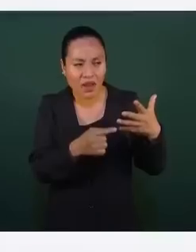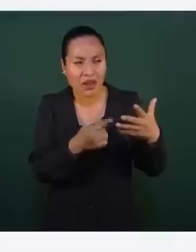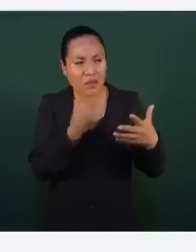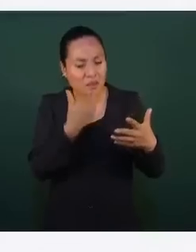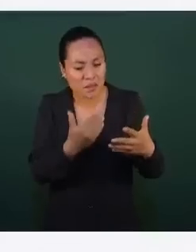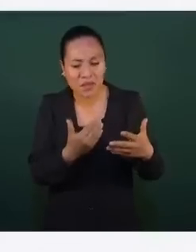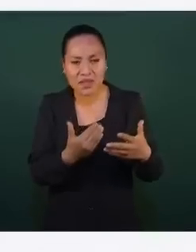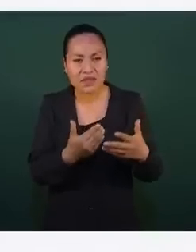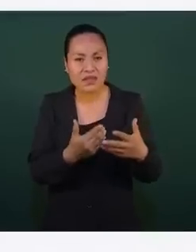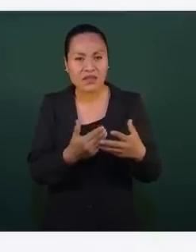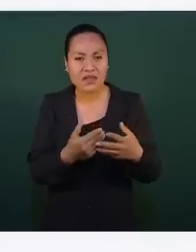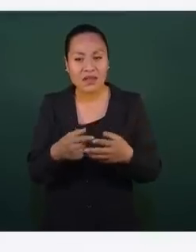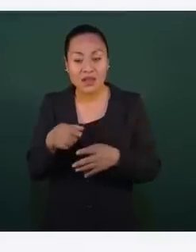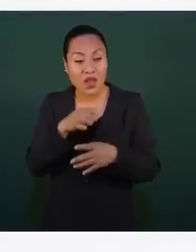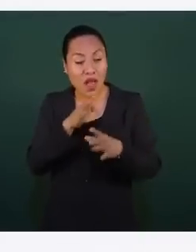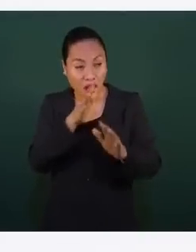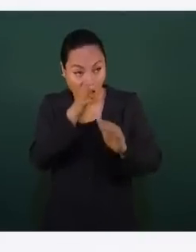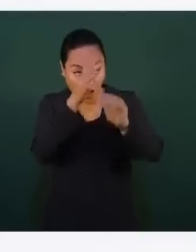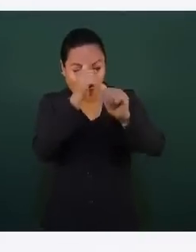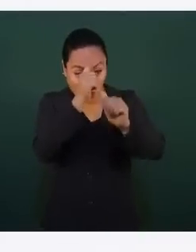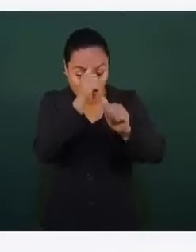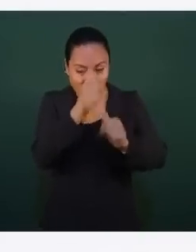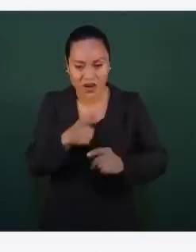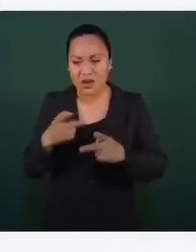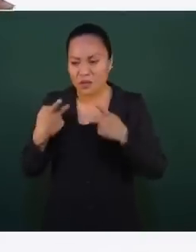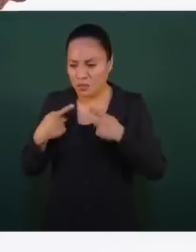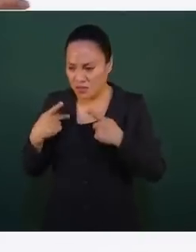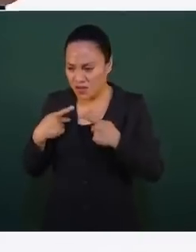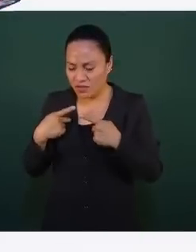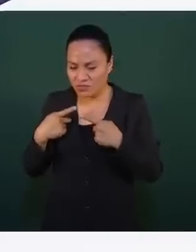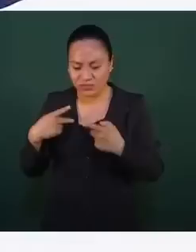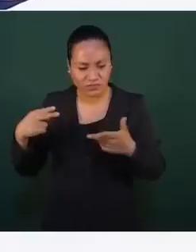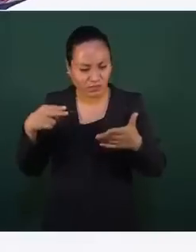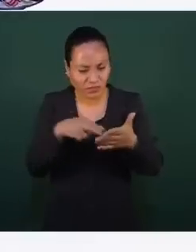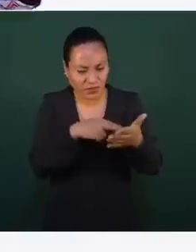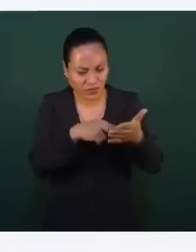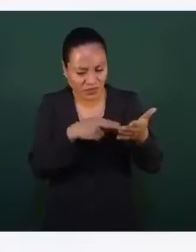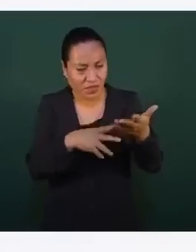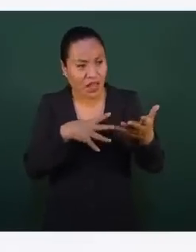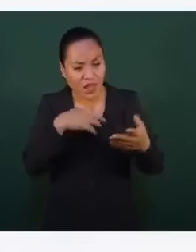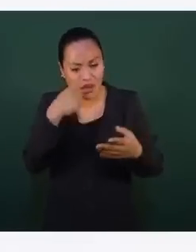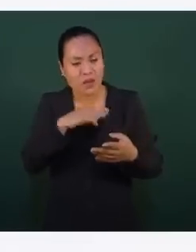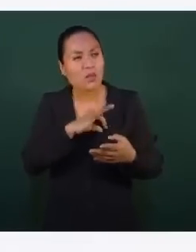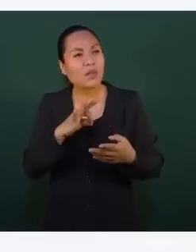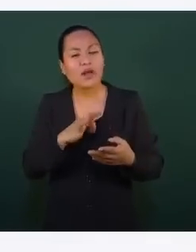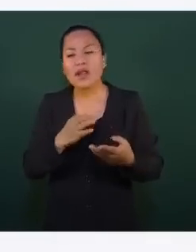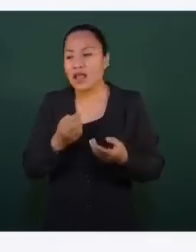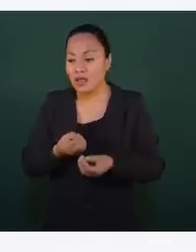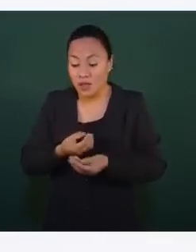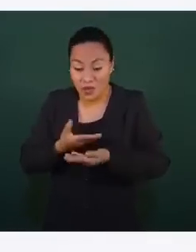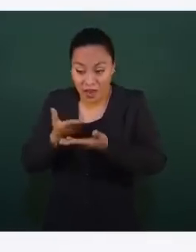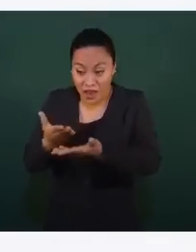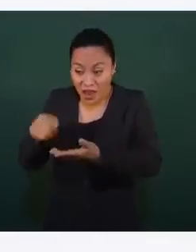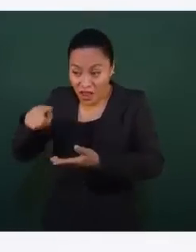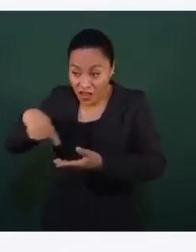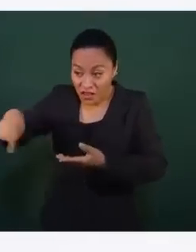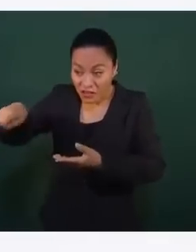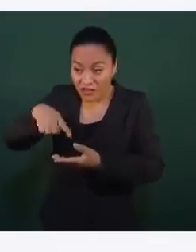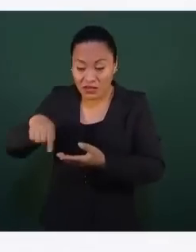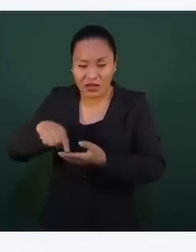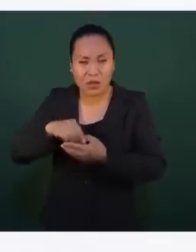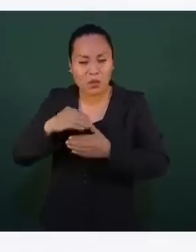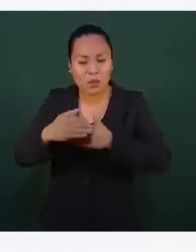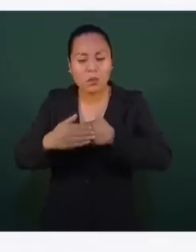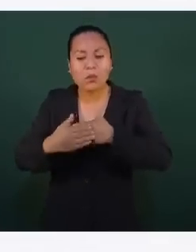suscribir acuerdos con los inscritos en estos programas para ofrecerles en el mediano